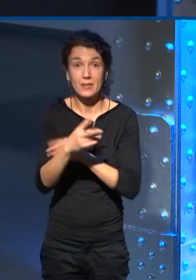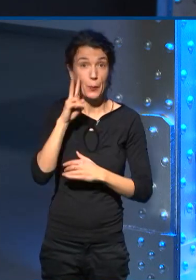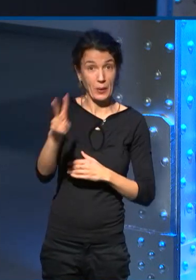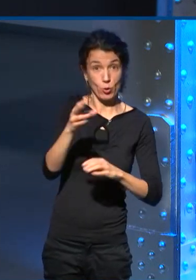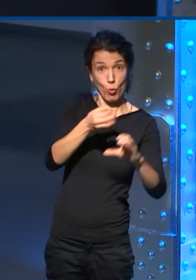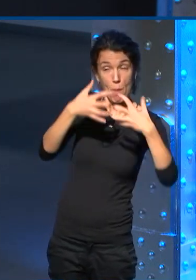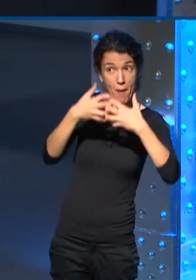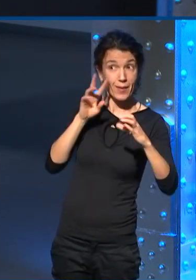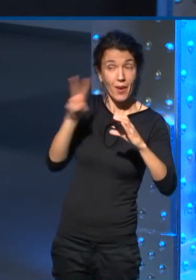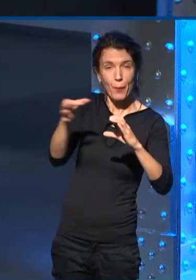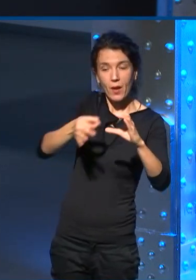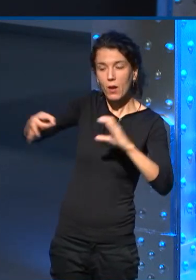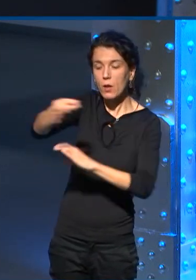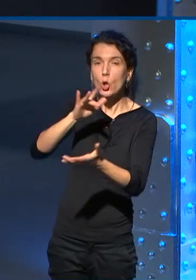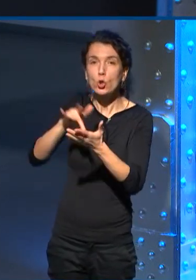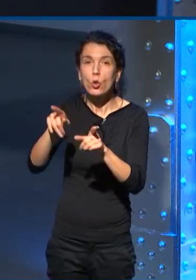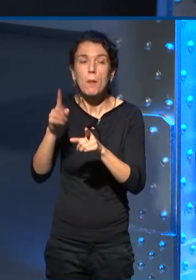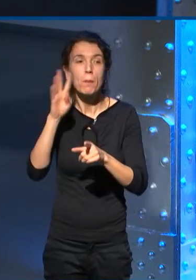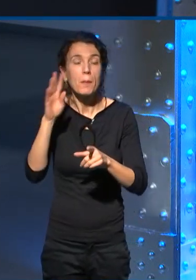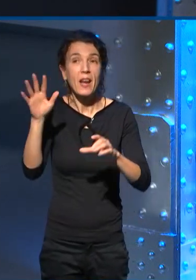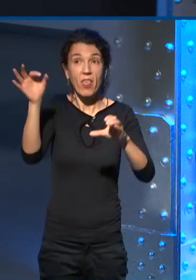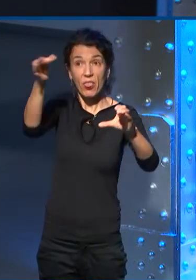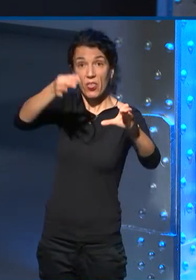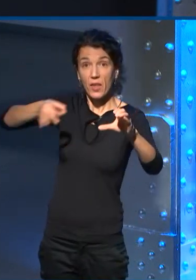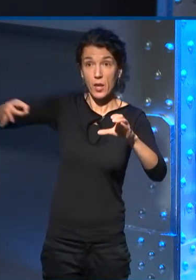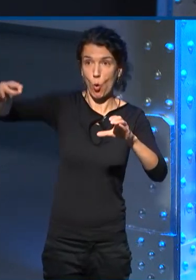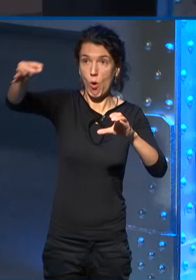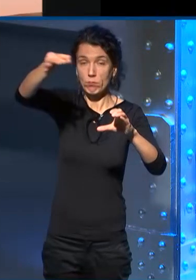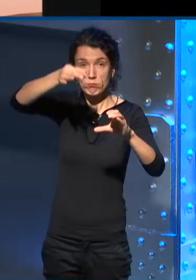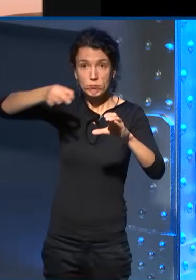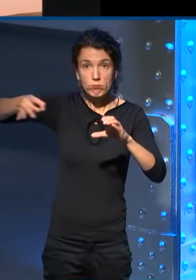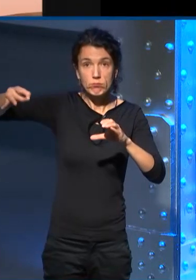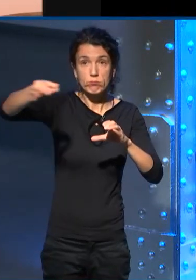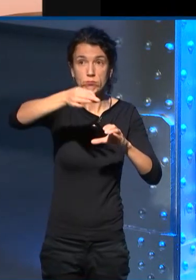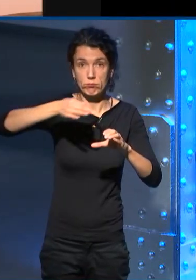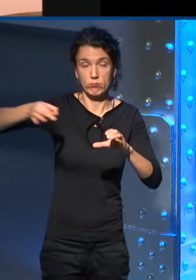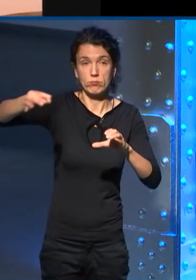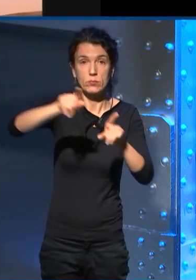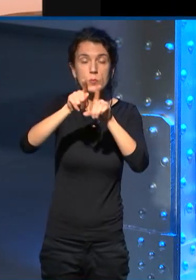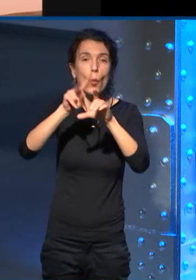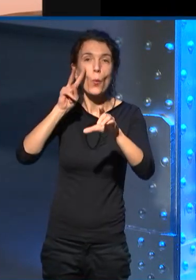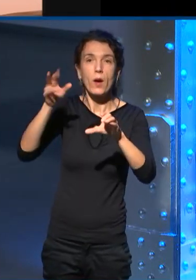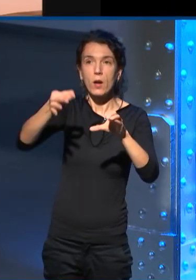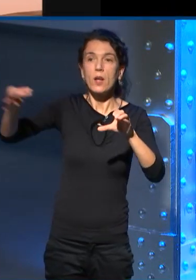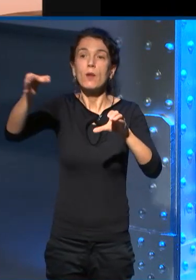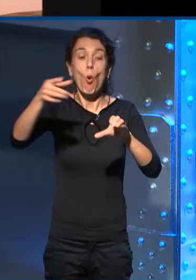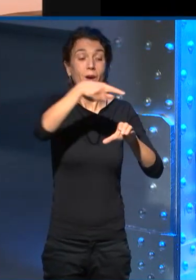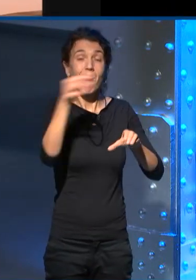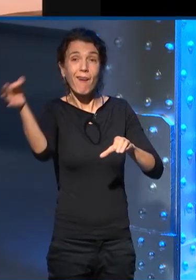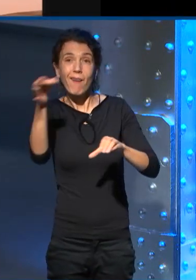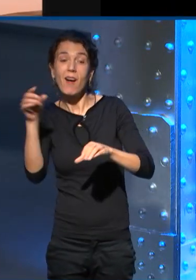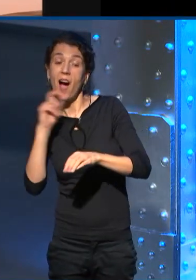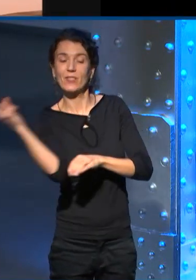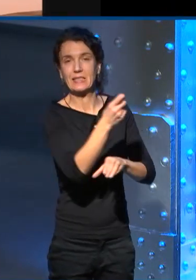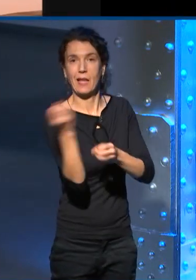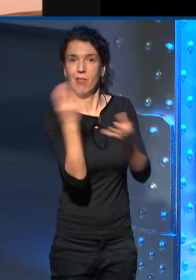del rover, esto significaría que hay momentos donde va a aparecer en el cielo una de esas naves. Entonces la tiene en su campo de visión y le transmite los datos. Y luego